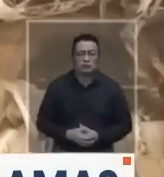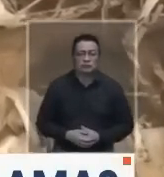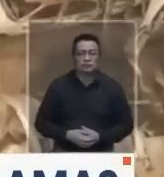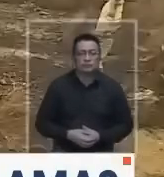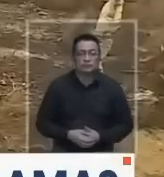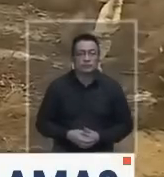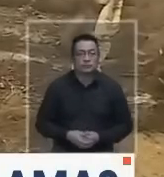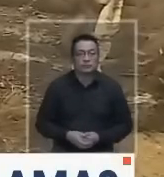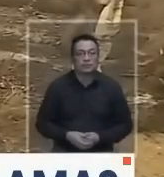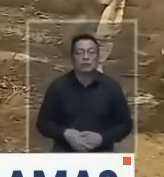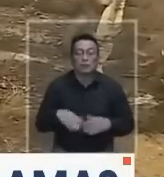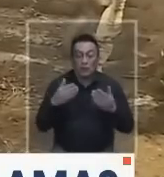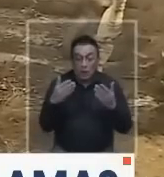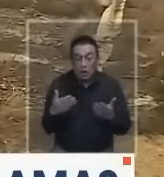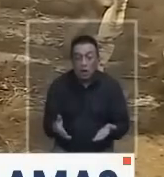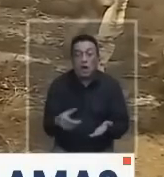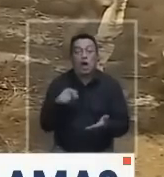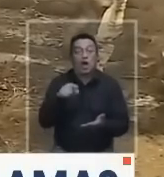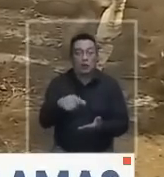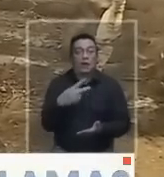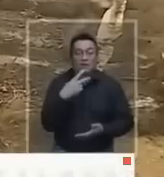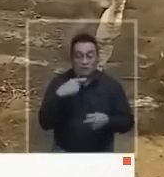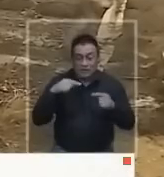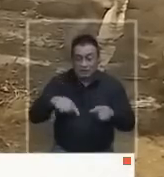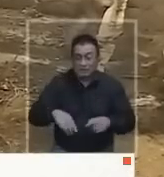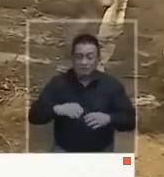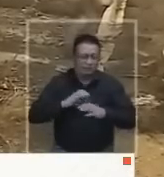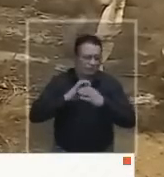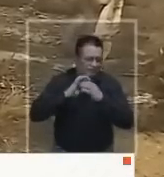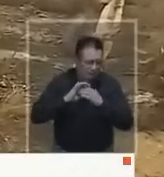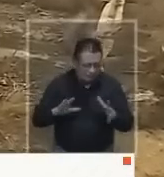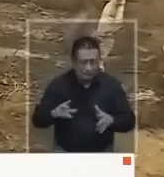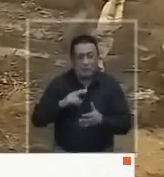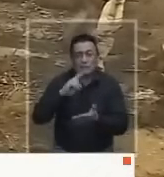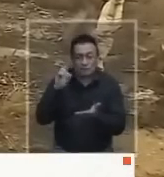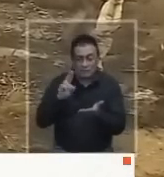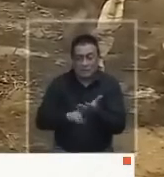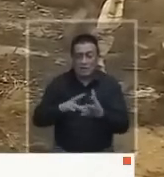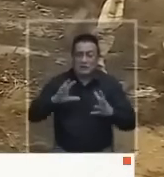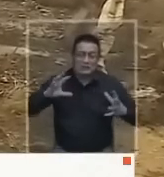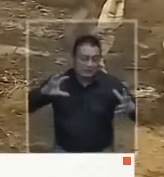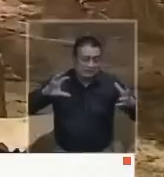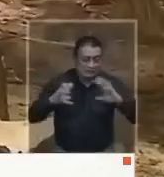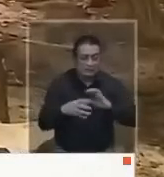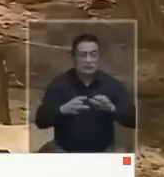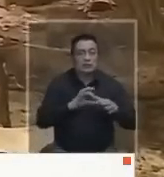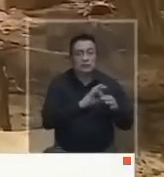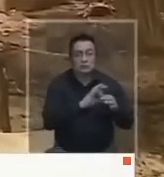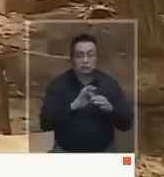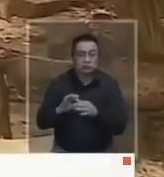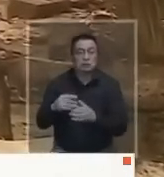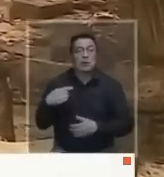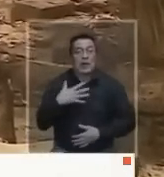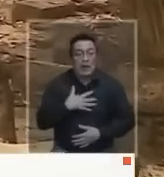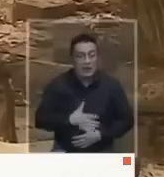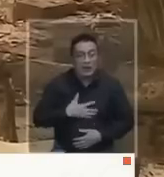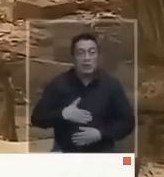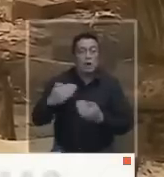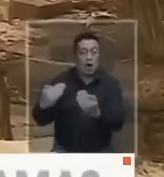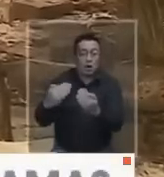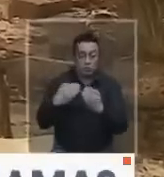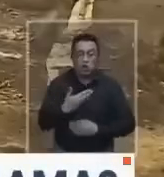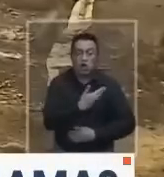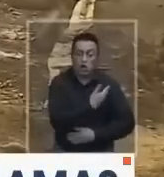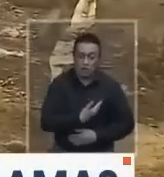estamos viviendo aquí una tragedia en realidad un verdadero desastre que ha ocurrido queremos el apoyo del gobierno